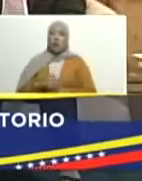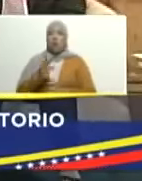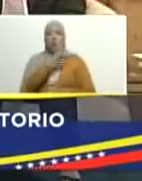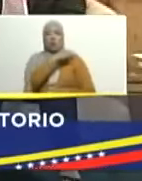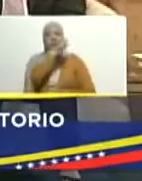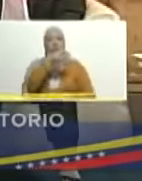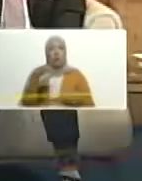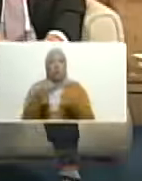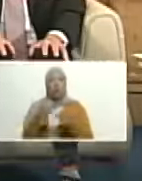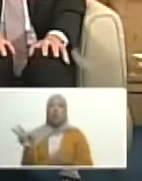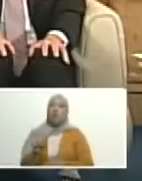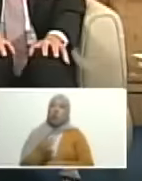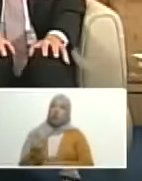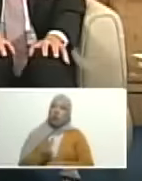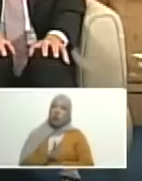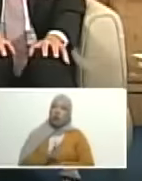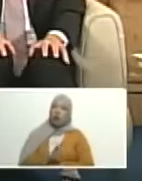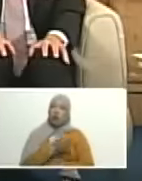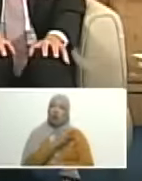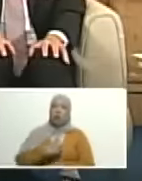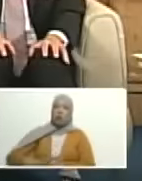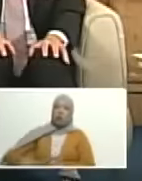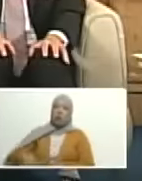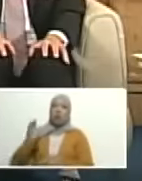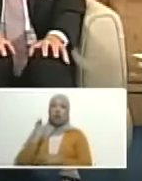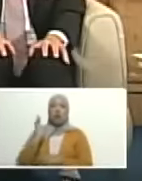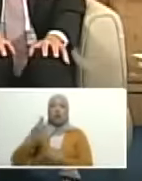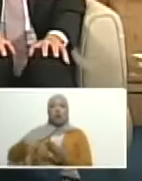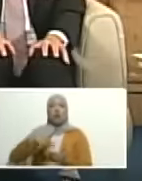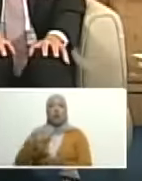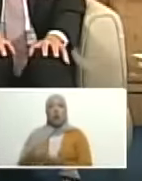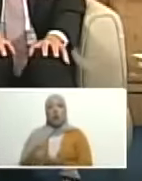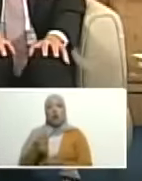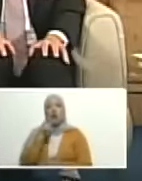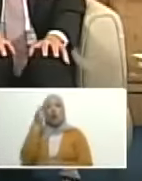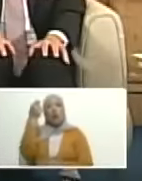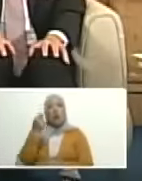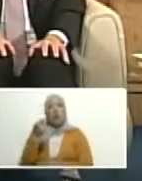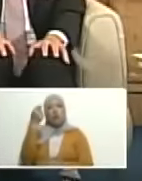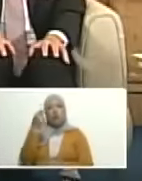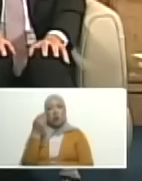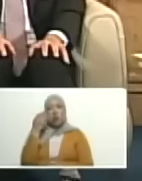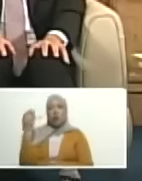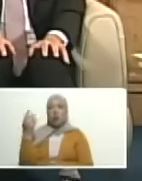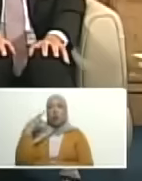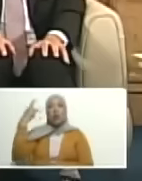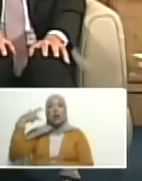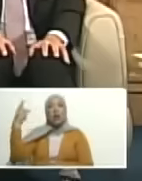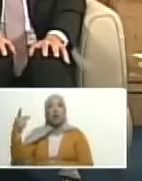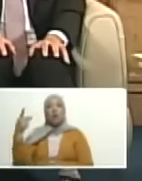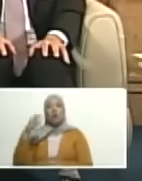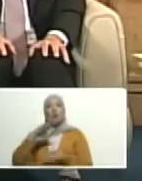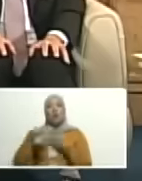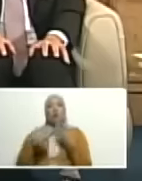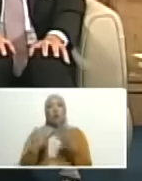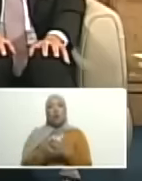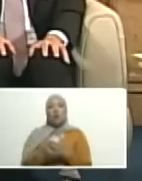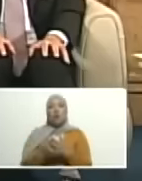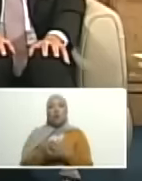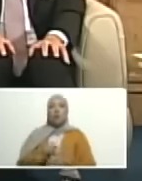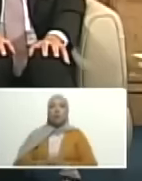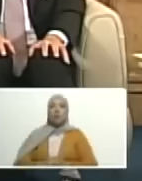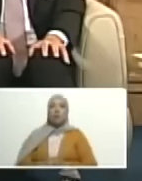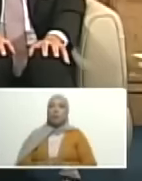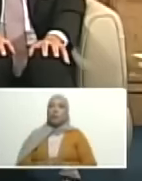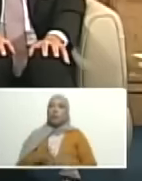de la delegación de Venezuela, presidente de la Asamblea Nacional, diputado y psiquiatra Jorge Rodríguez, le tomo la palabra